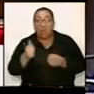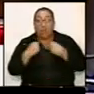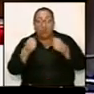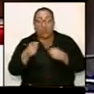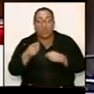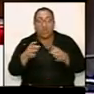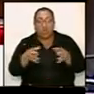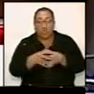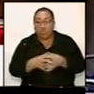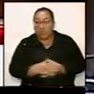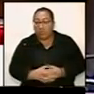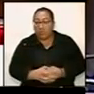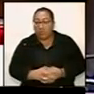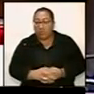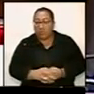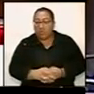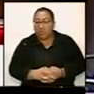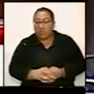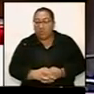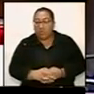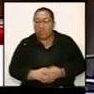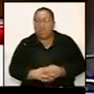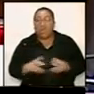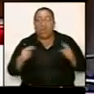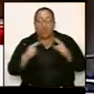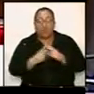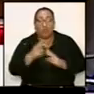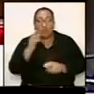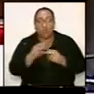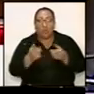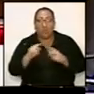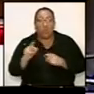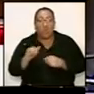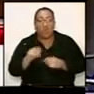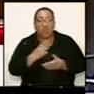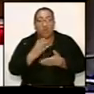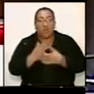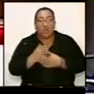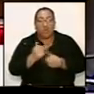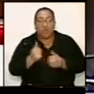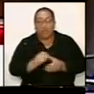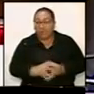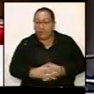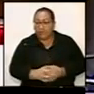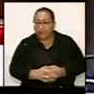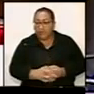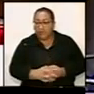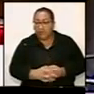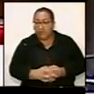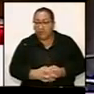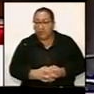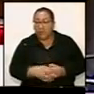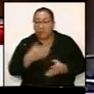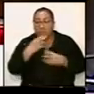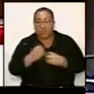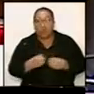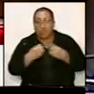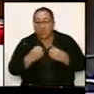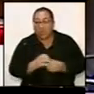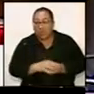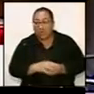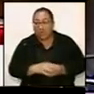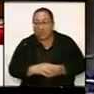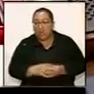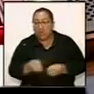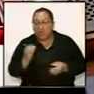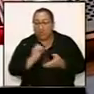señor presidente, encuentre justicia cuando haya estado de bienestar. Gracias por esta oportunidad y